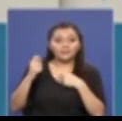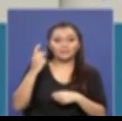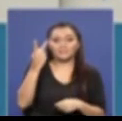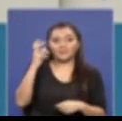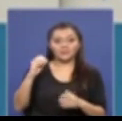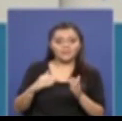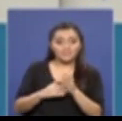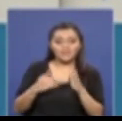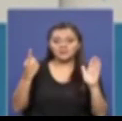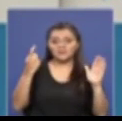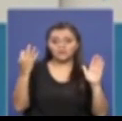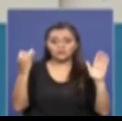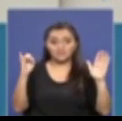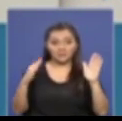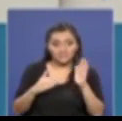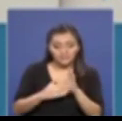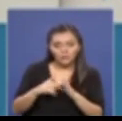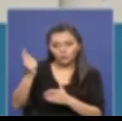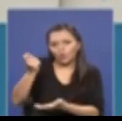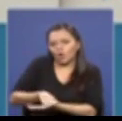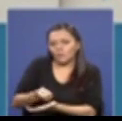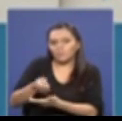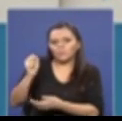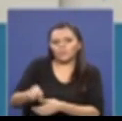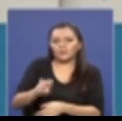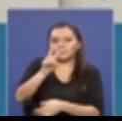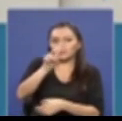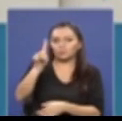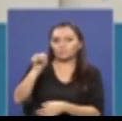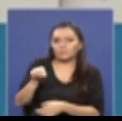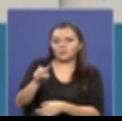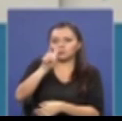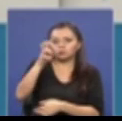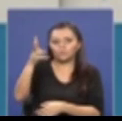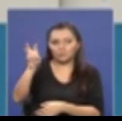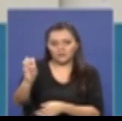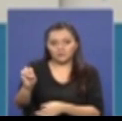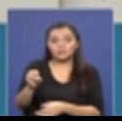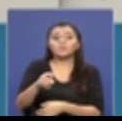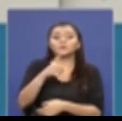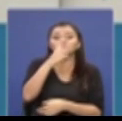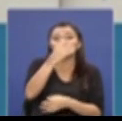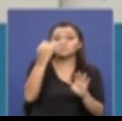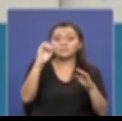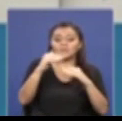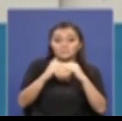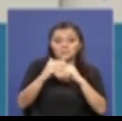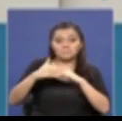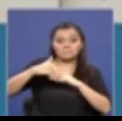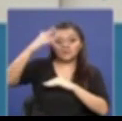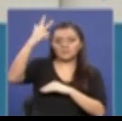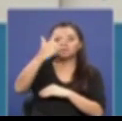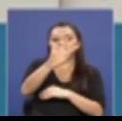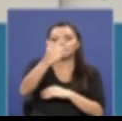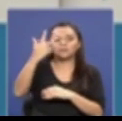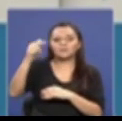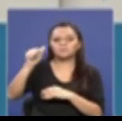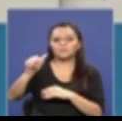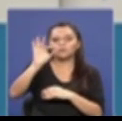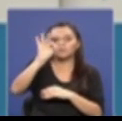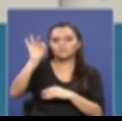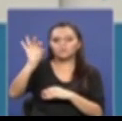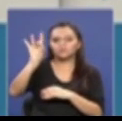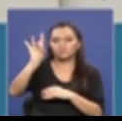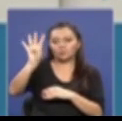mil dólares. La canasta es hasta 21.240 dólares. Y venta de más de 160 mil dólares, la canasta de casi 34